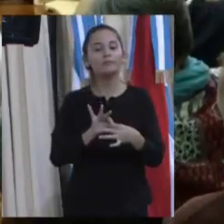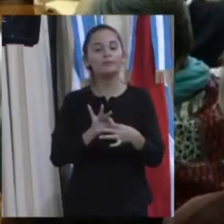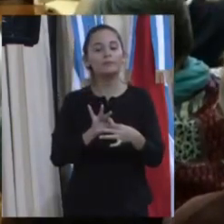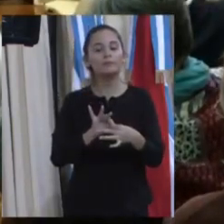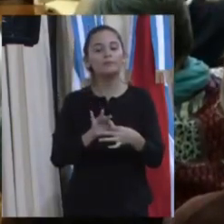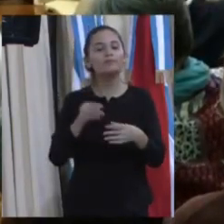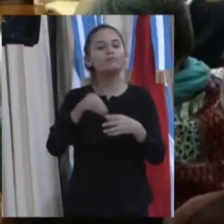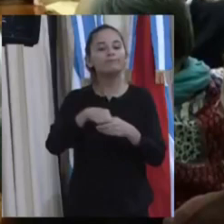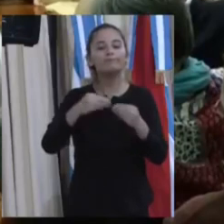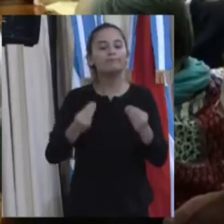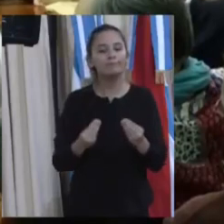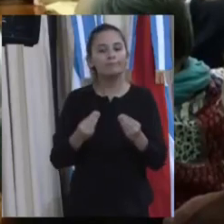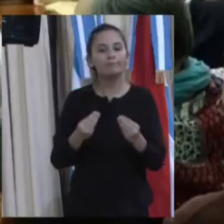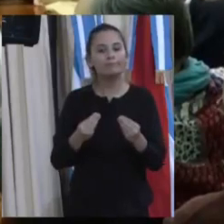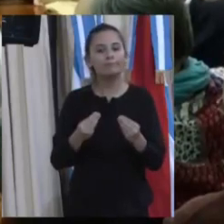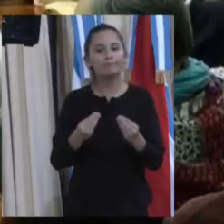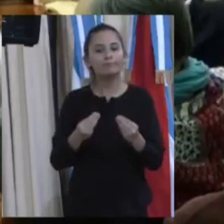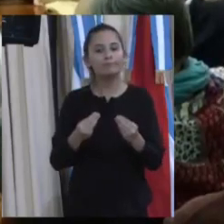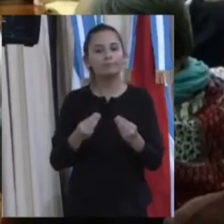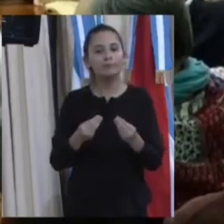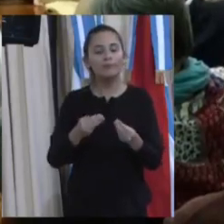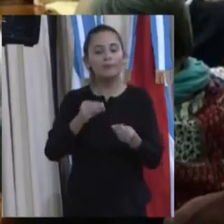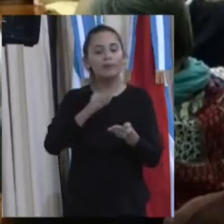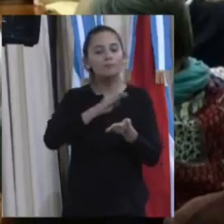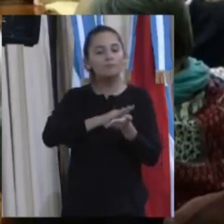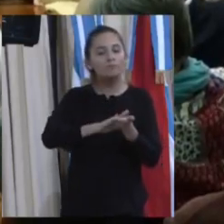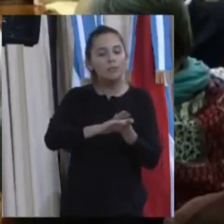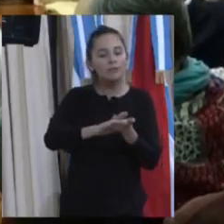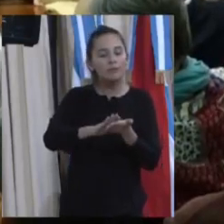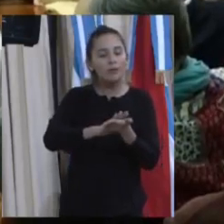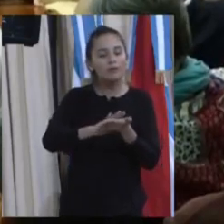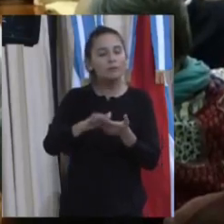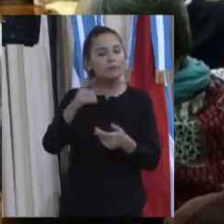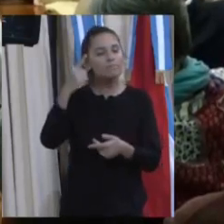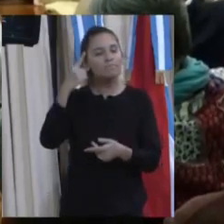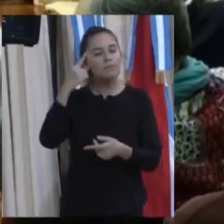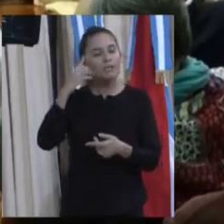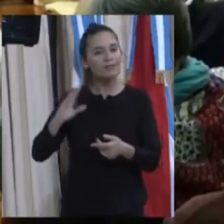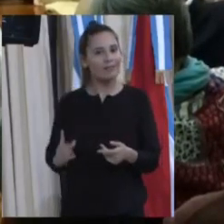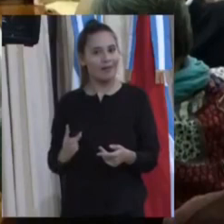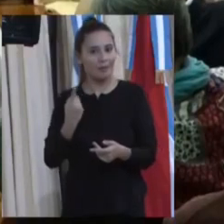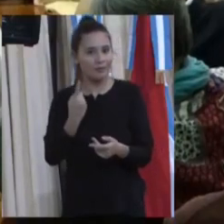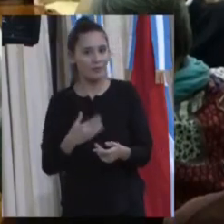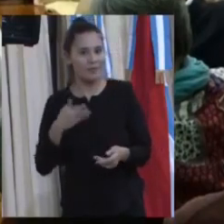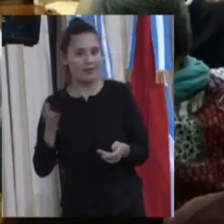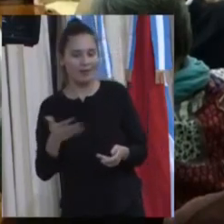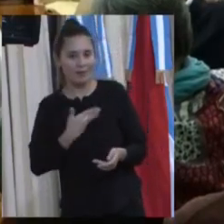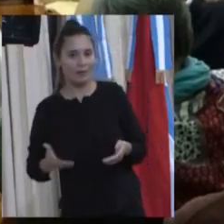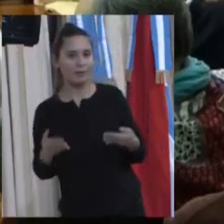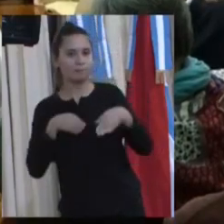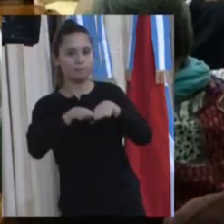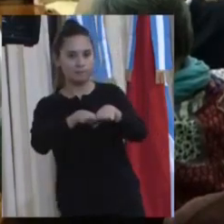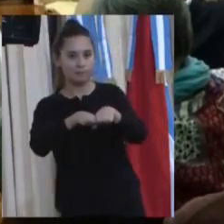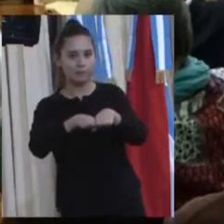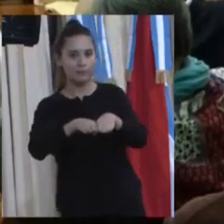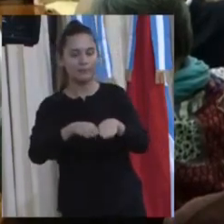engloba la, digamos, estos principios, ¿no?, de pensar la autonomía y el cogobierno. Autonomía